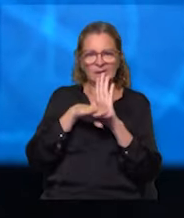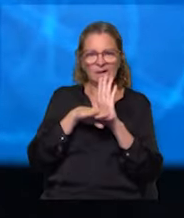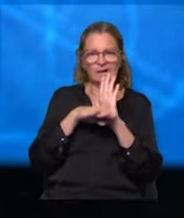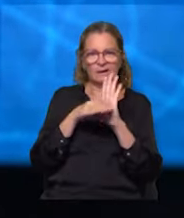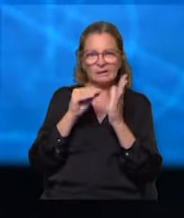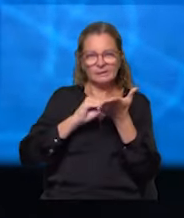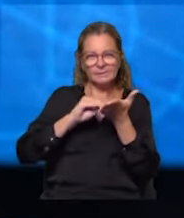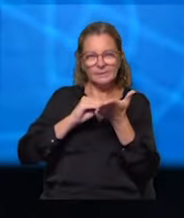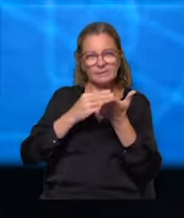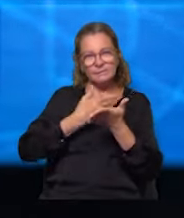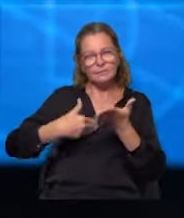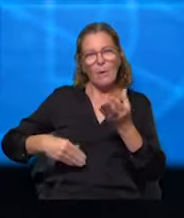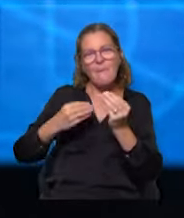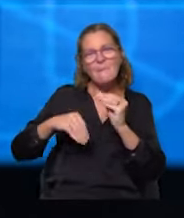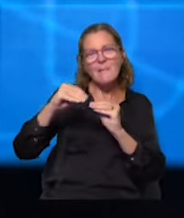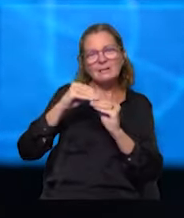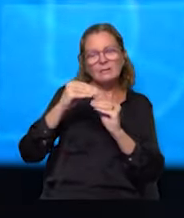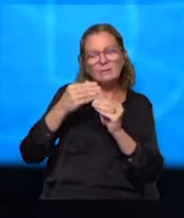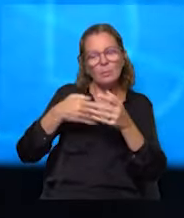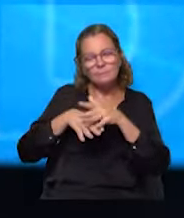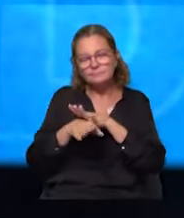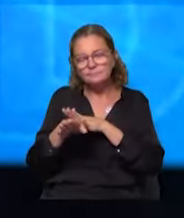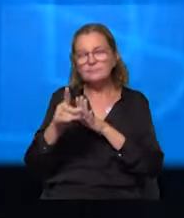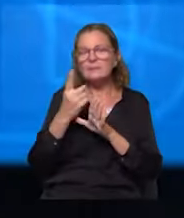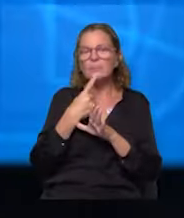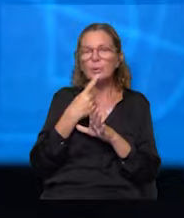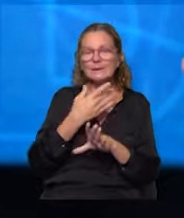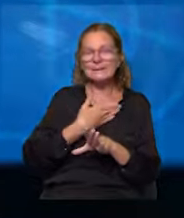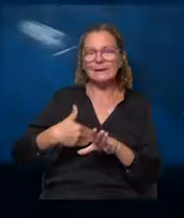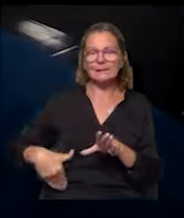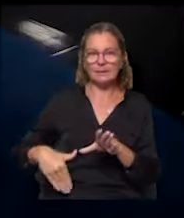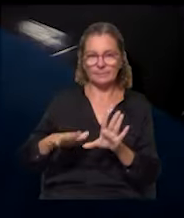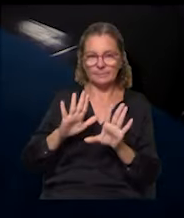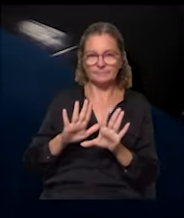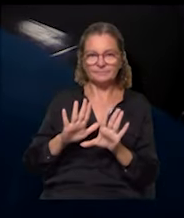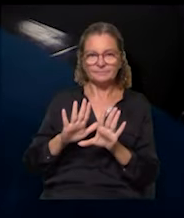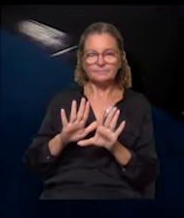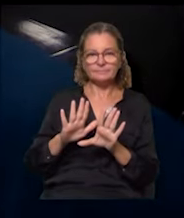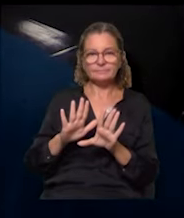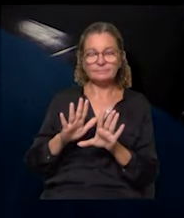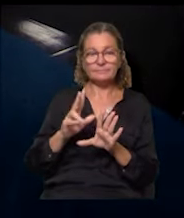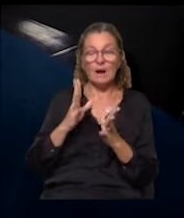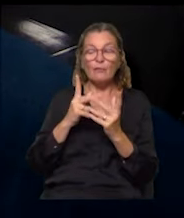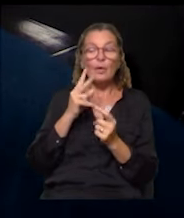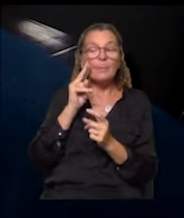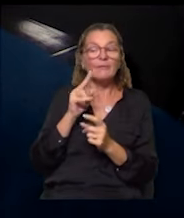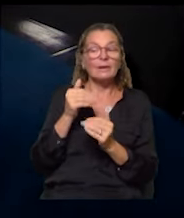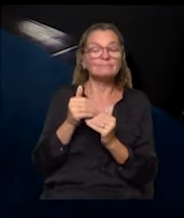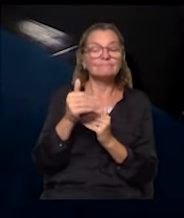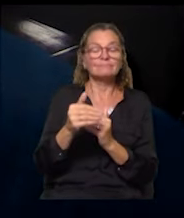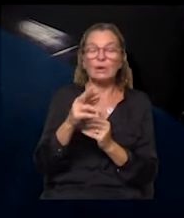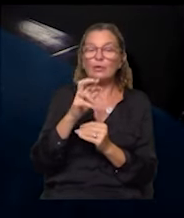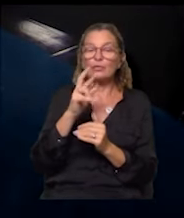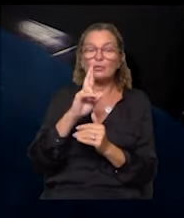administraciones de gobierno que se constituyan en políticas de estado sin Esa visión de mediano plazo no vamos a resolver